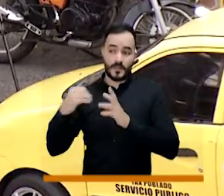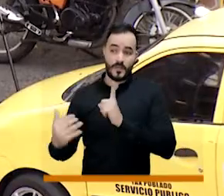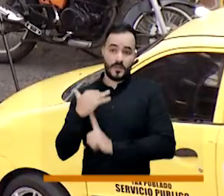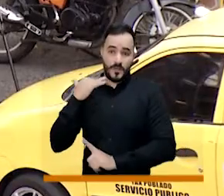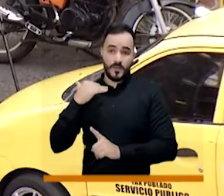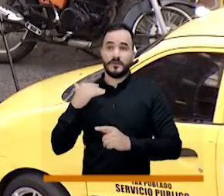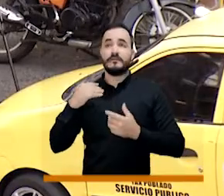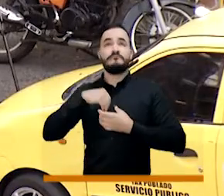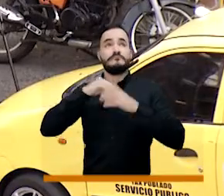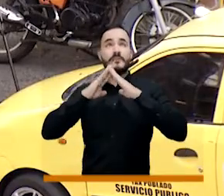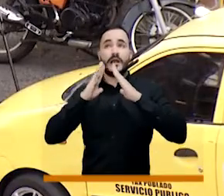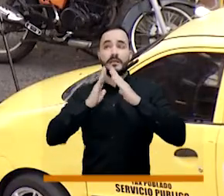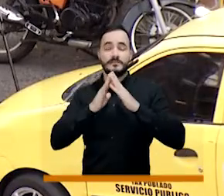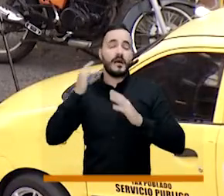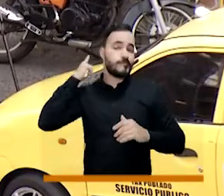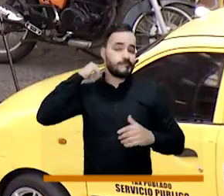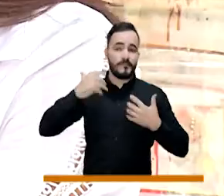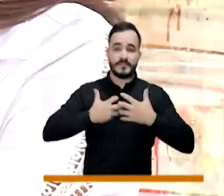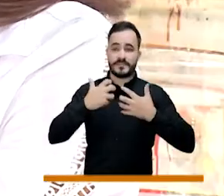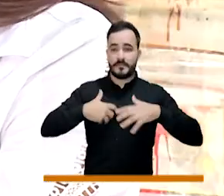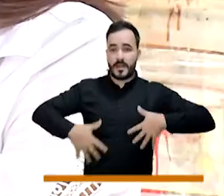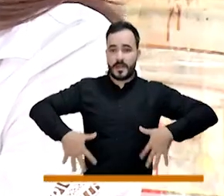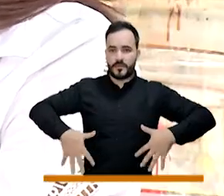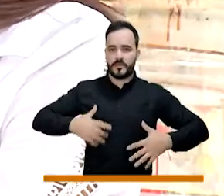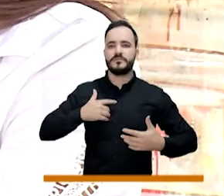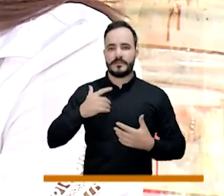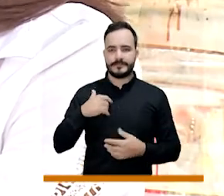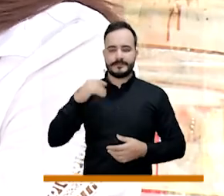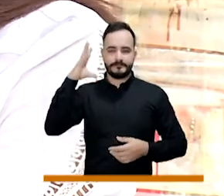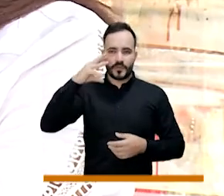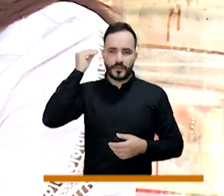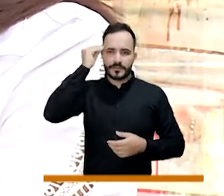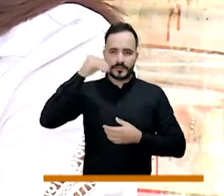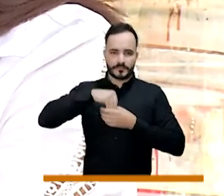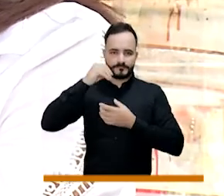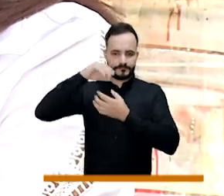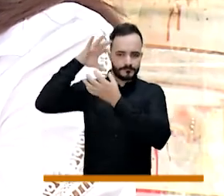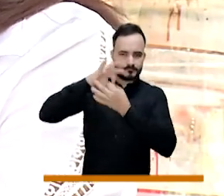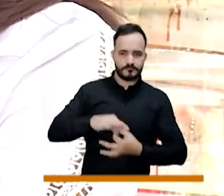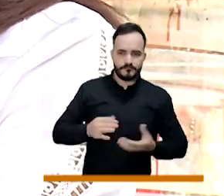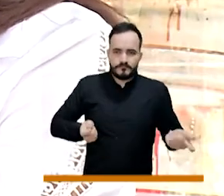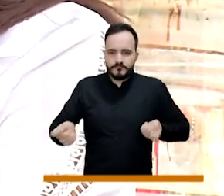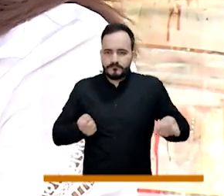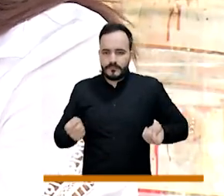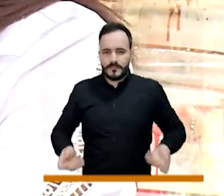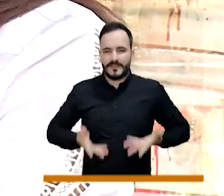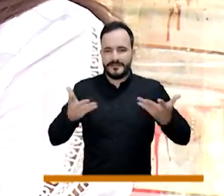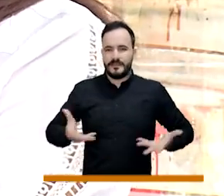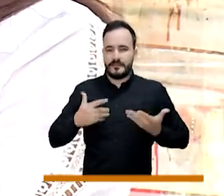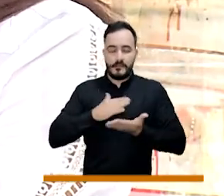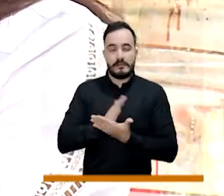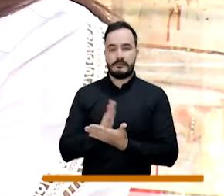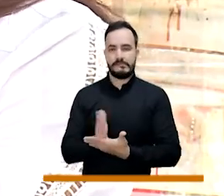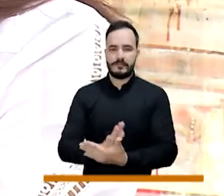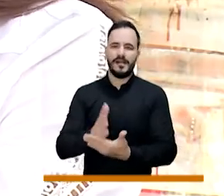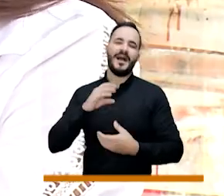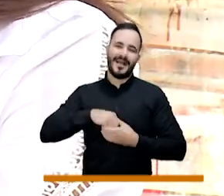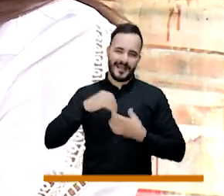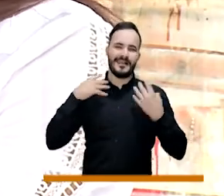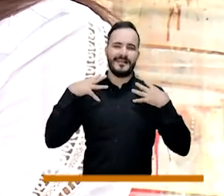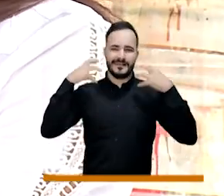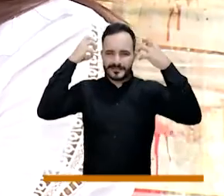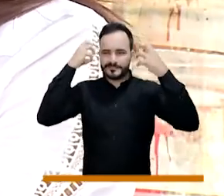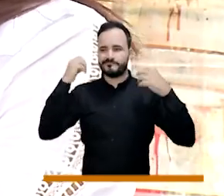una neuroinflamación del sistema nervioso, ¿sí? En donde nos altera los comportamientos cognitivos, en donde se exacerban los casos